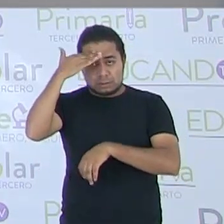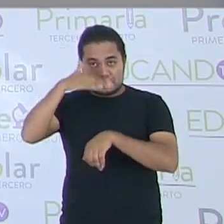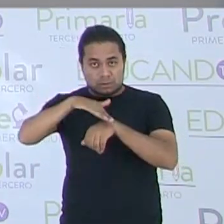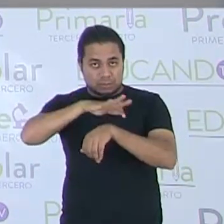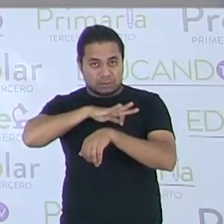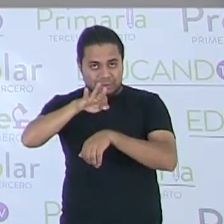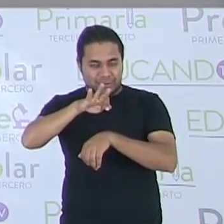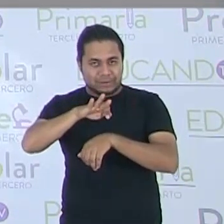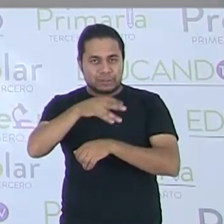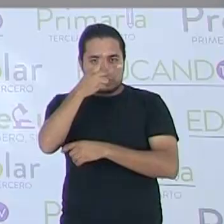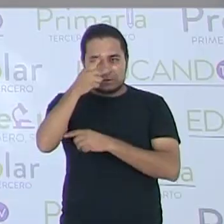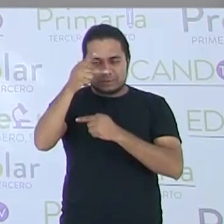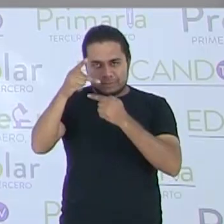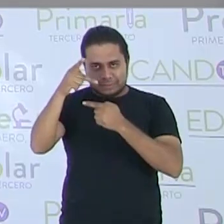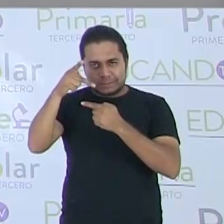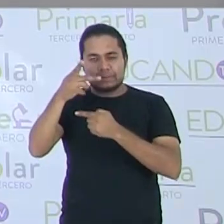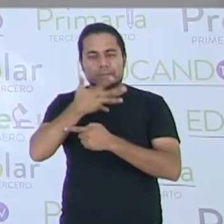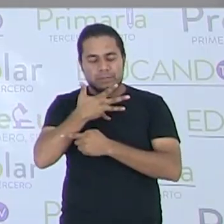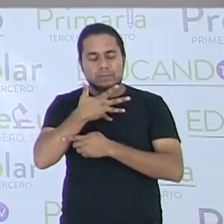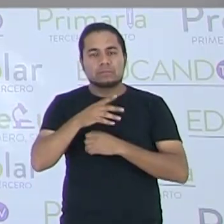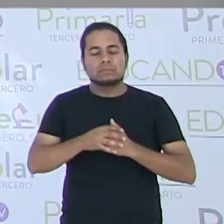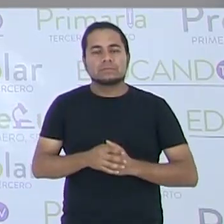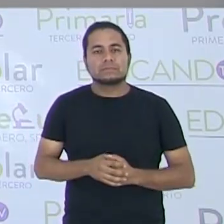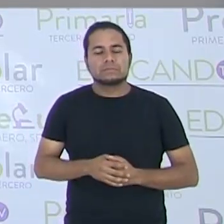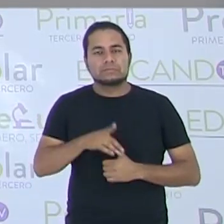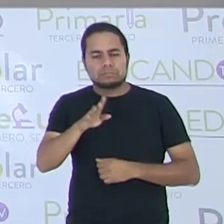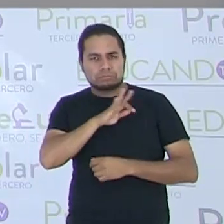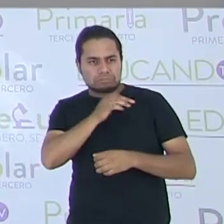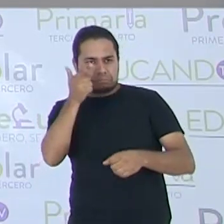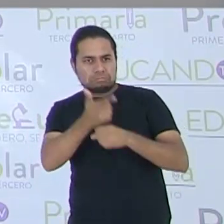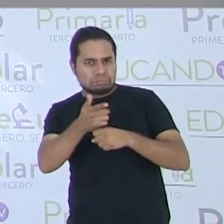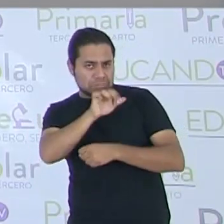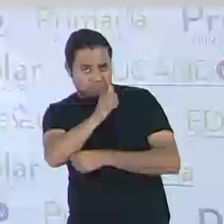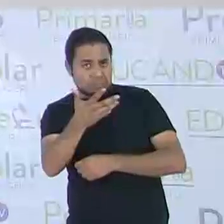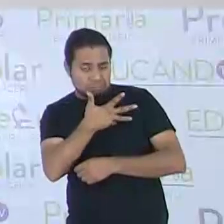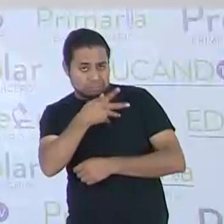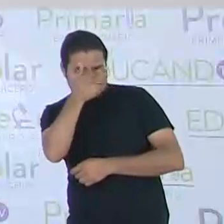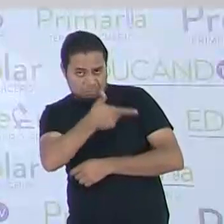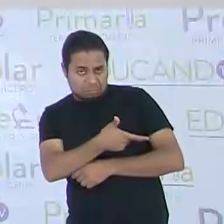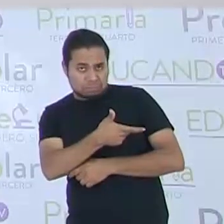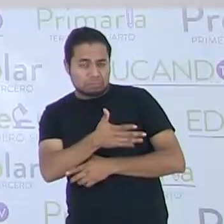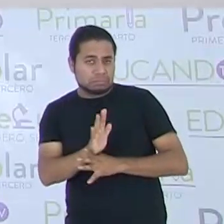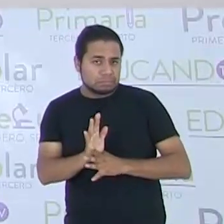Bueno, aquí hay dos entonces, ya encontramos dos. ¿Ustedes observan otro?